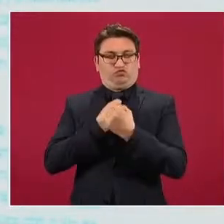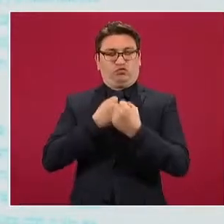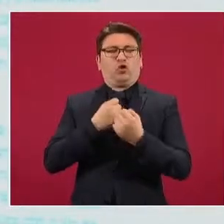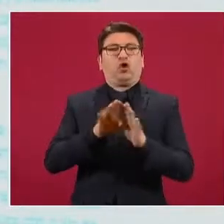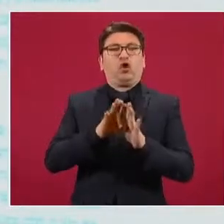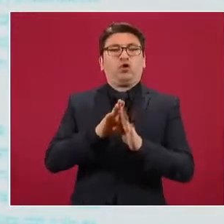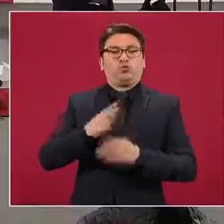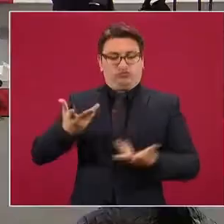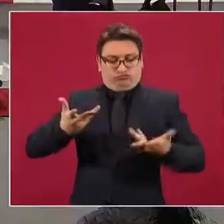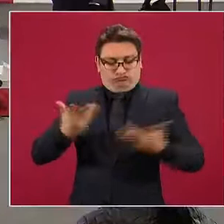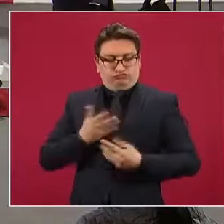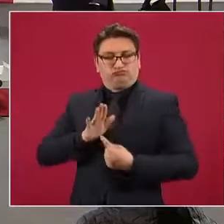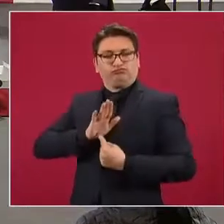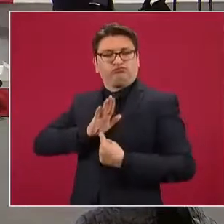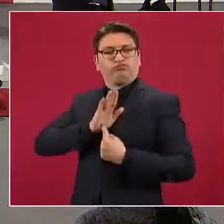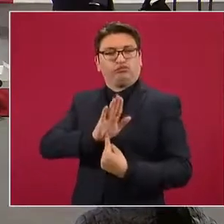ejemplo.